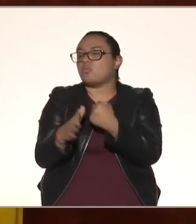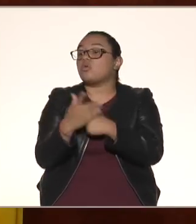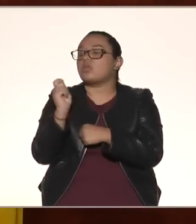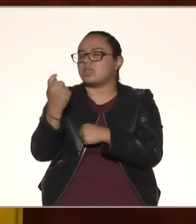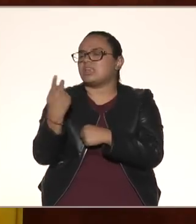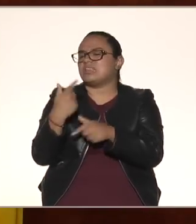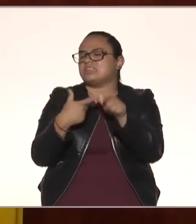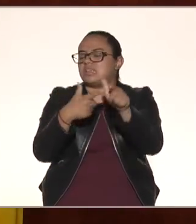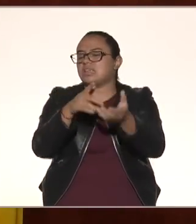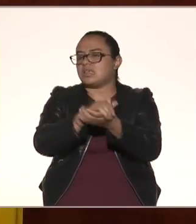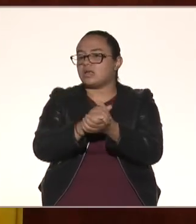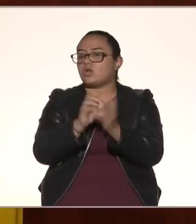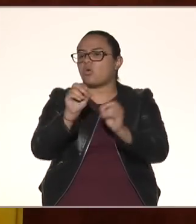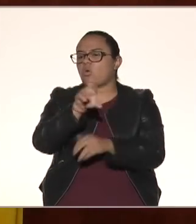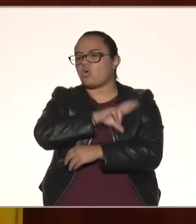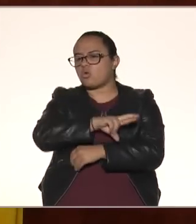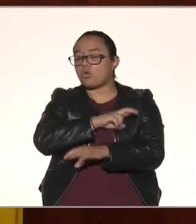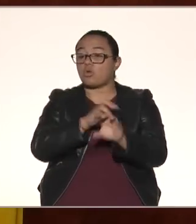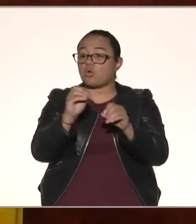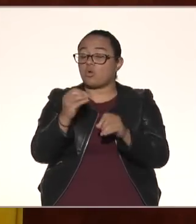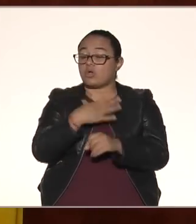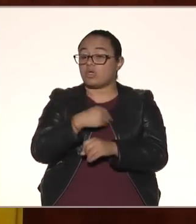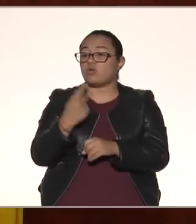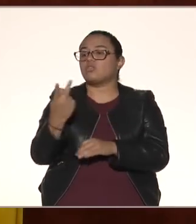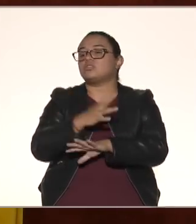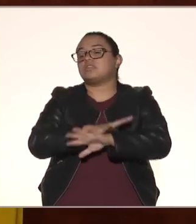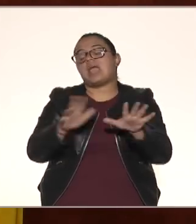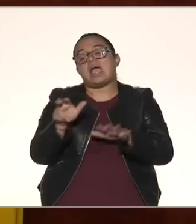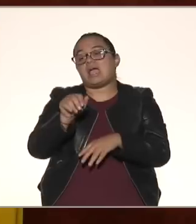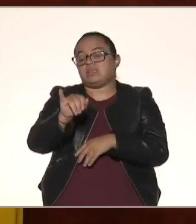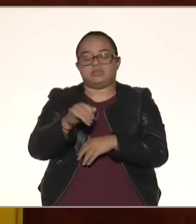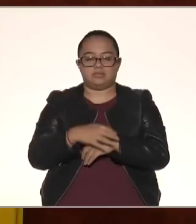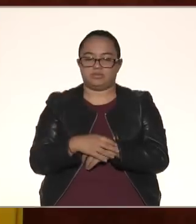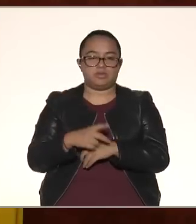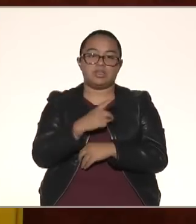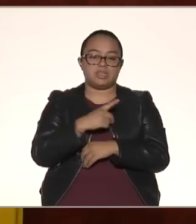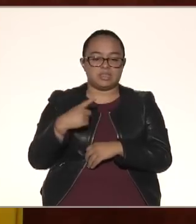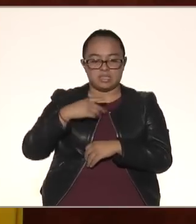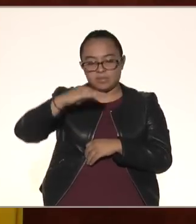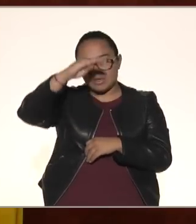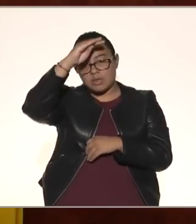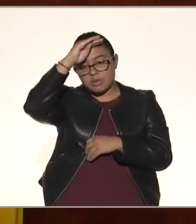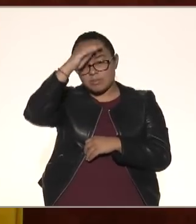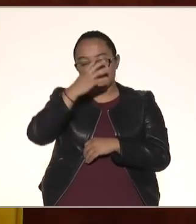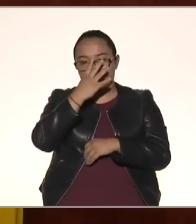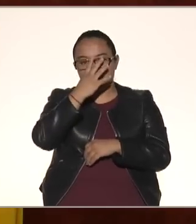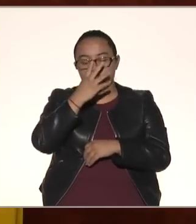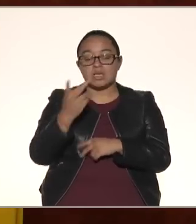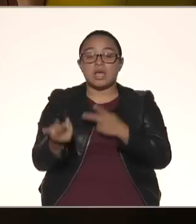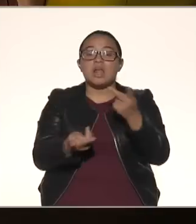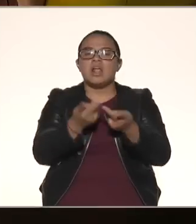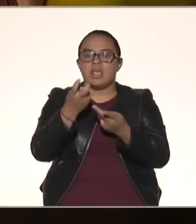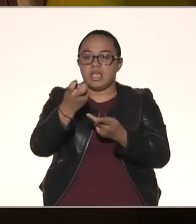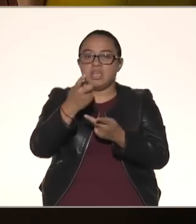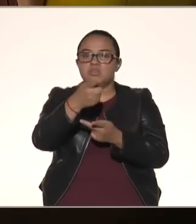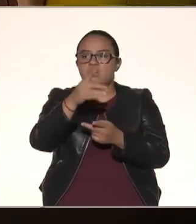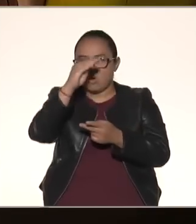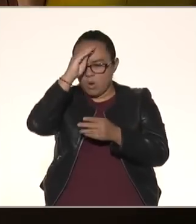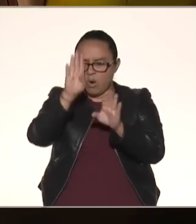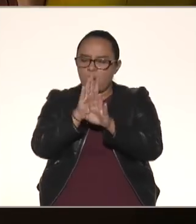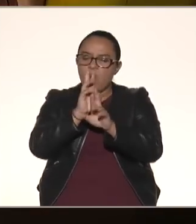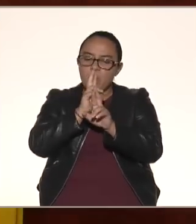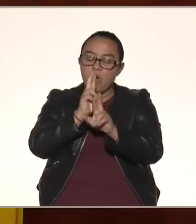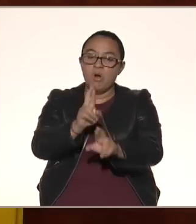casaron o rentaron o tienen hijos. Esto nos deja para pensar, también ustedes especialistas, las preguntas para que vayan pensando en las respuestas,